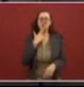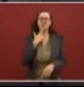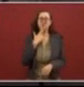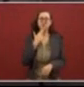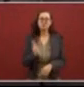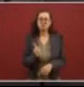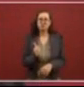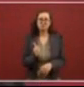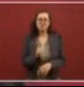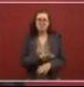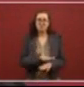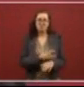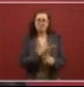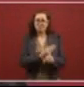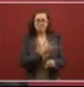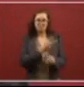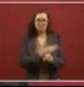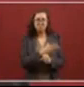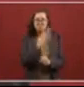repararse,